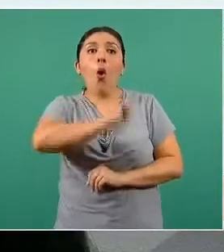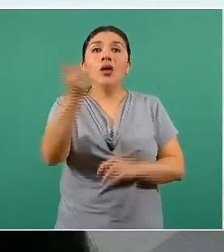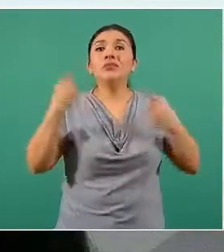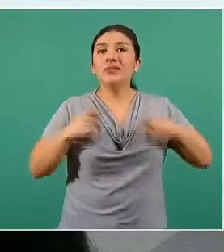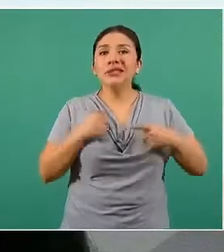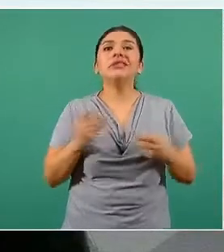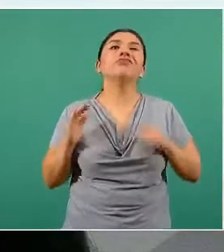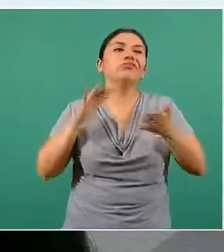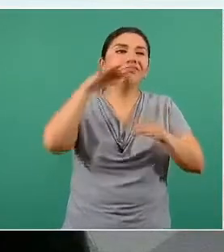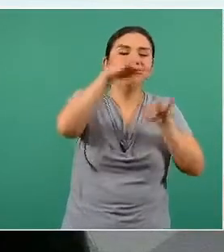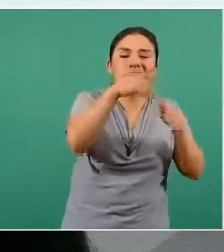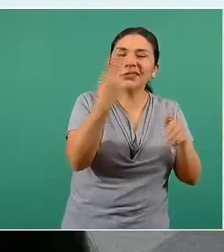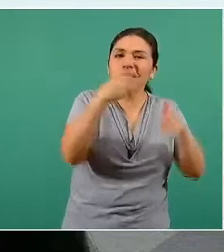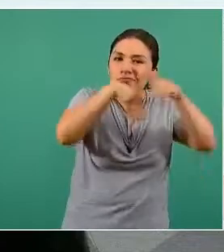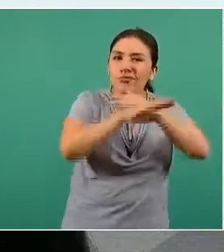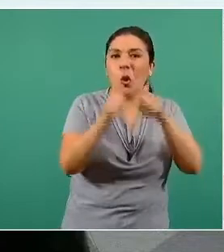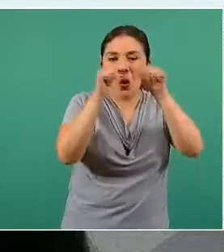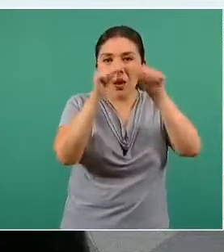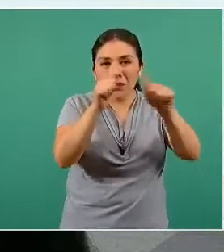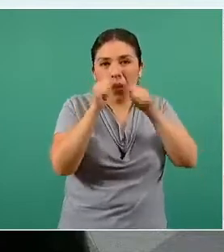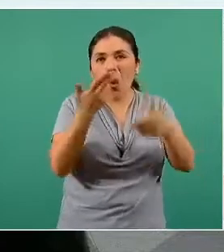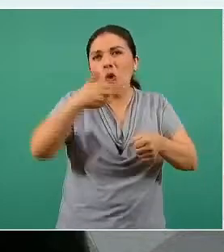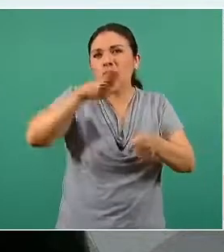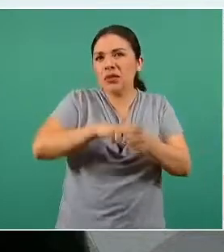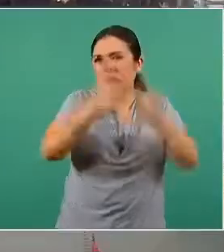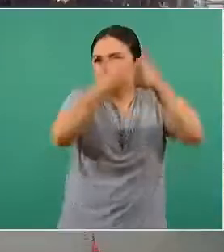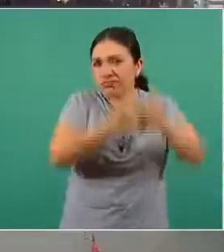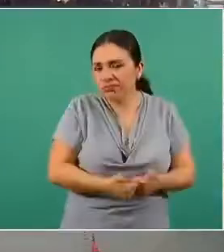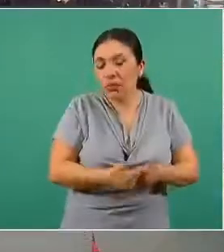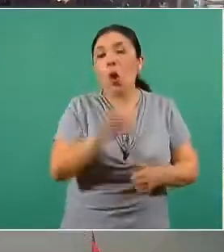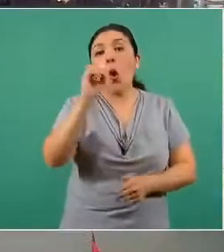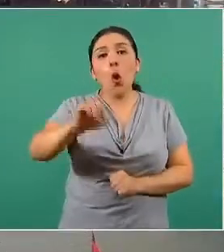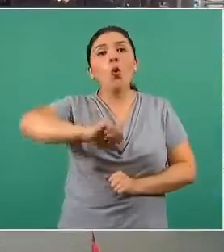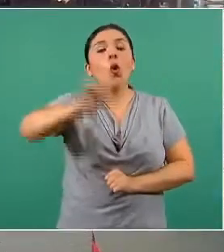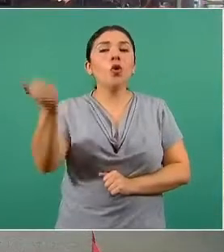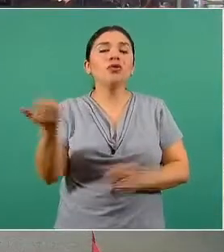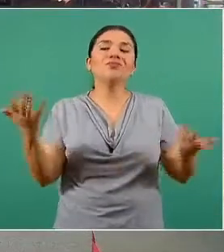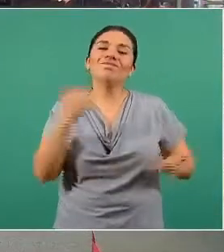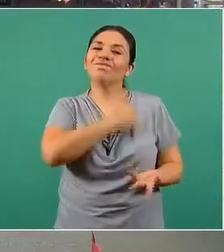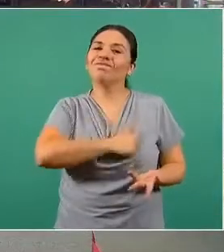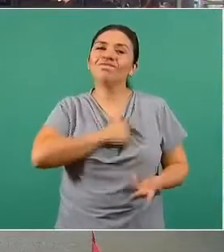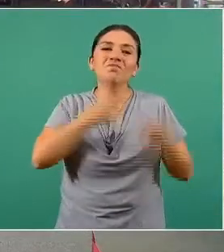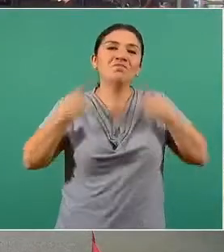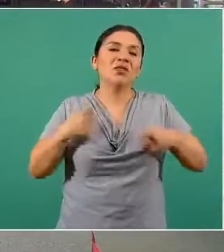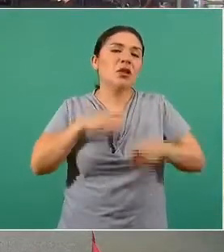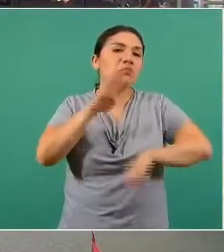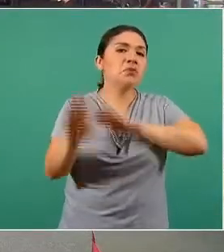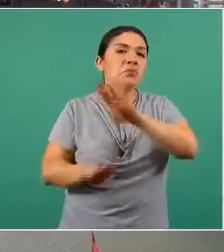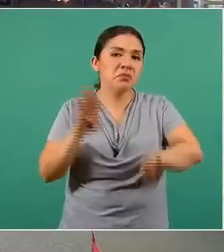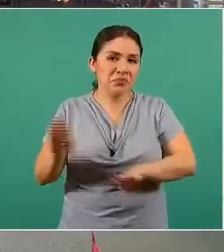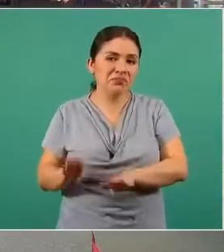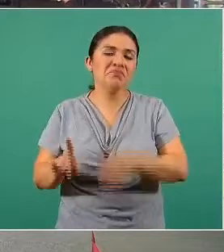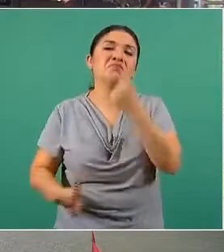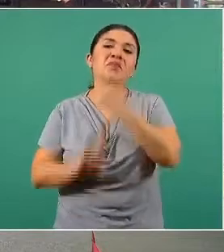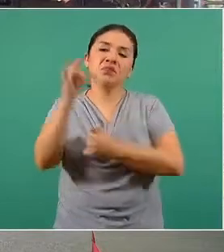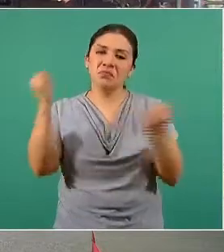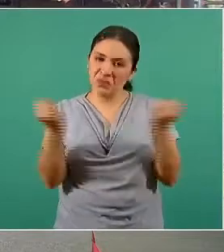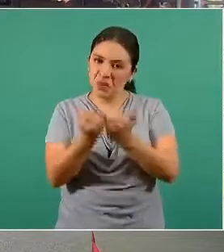requirieron de hospitalización y un porcentaje también desafortunadamente perdió la vida en